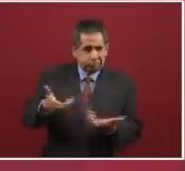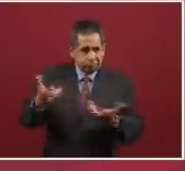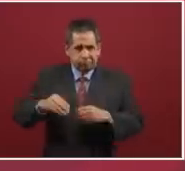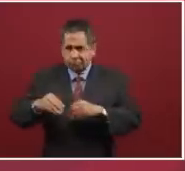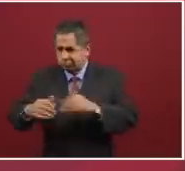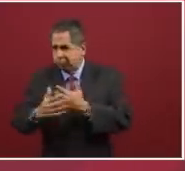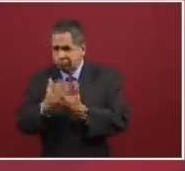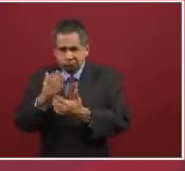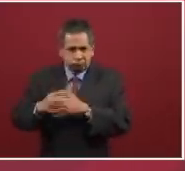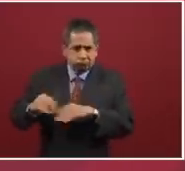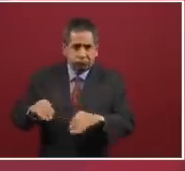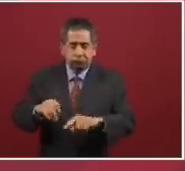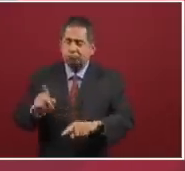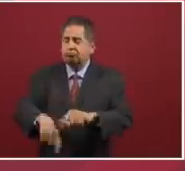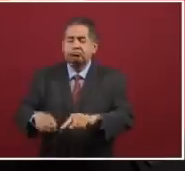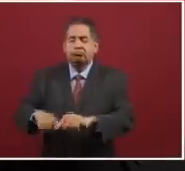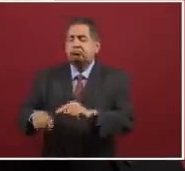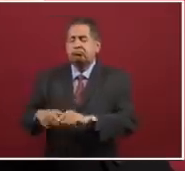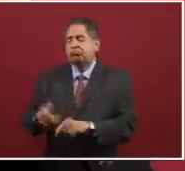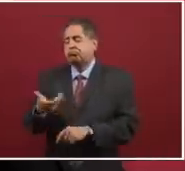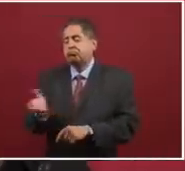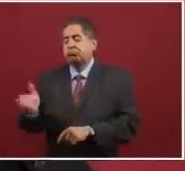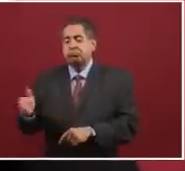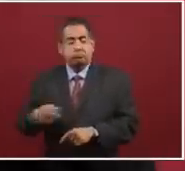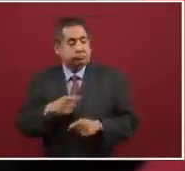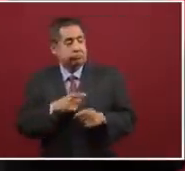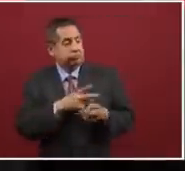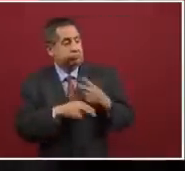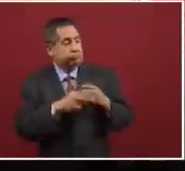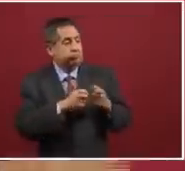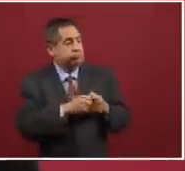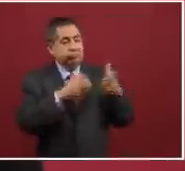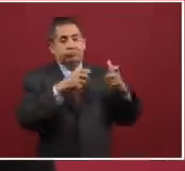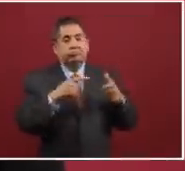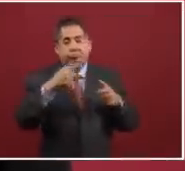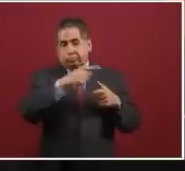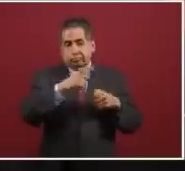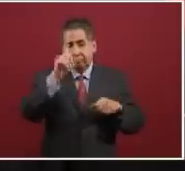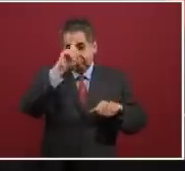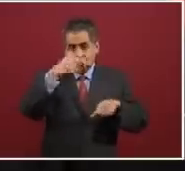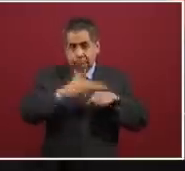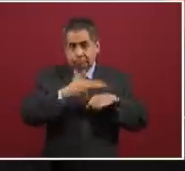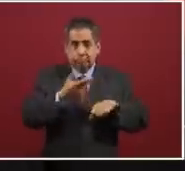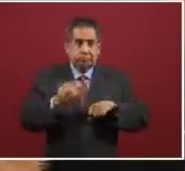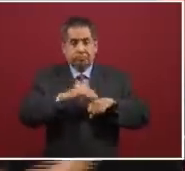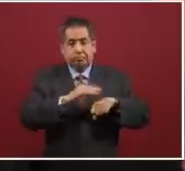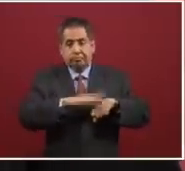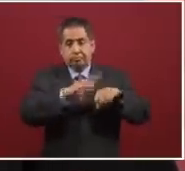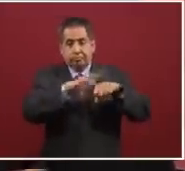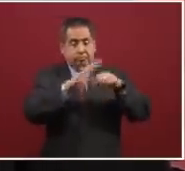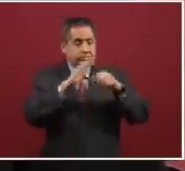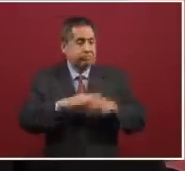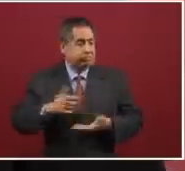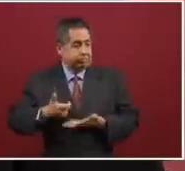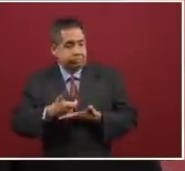operativos, y aumentar arriba del gasto de